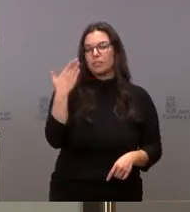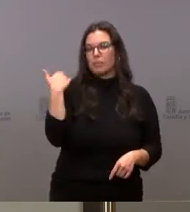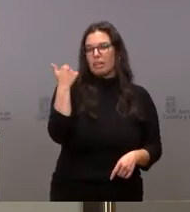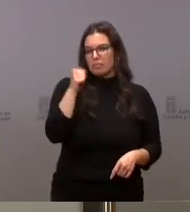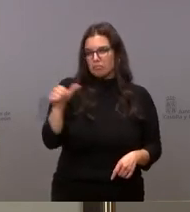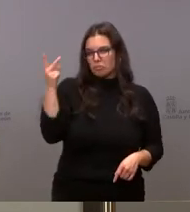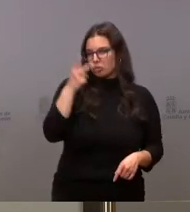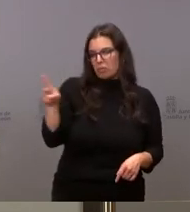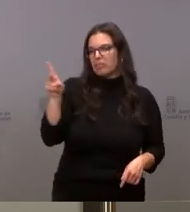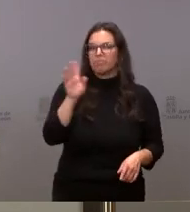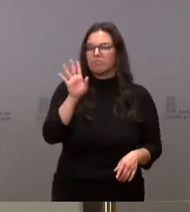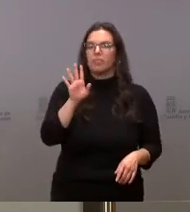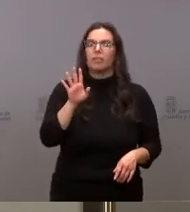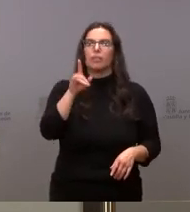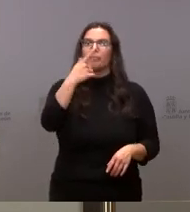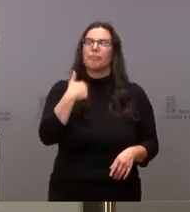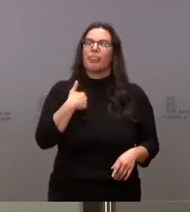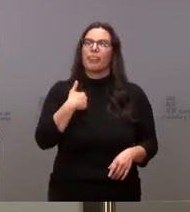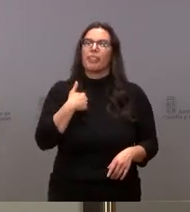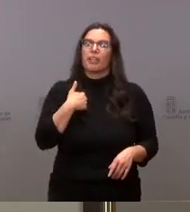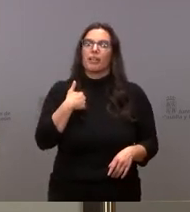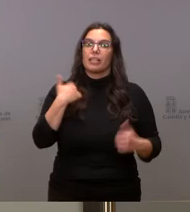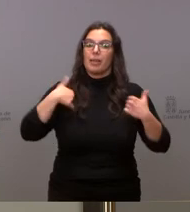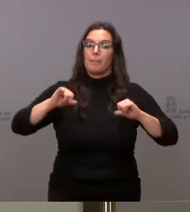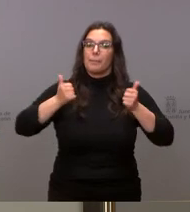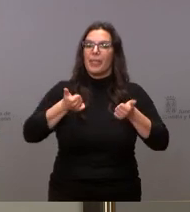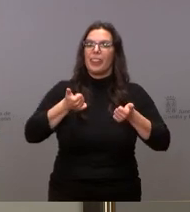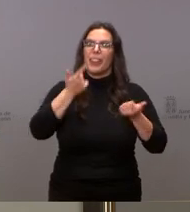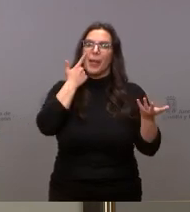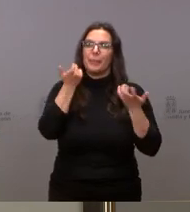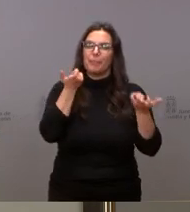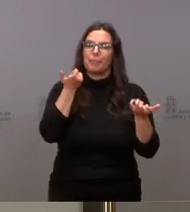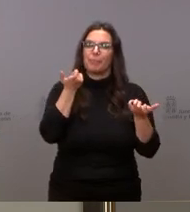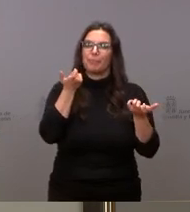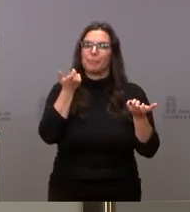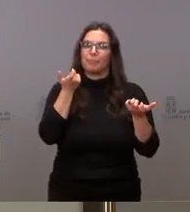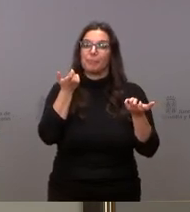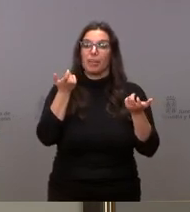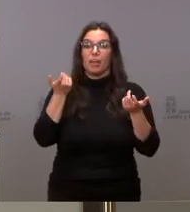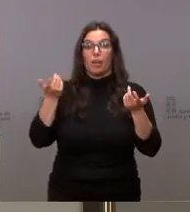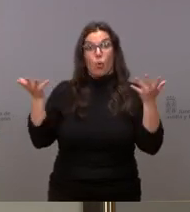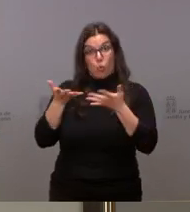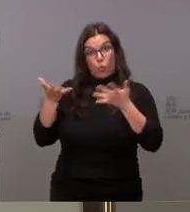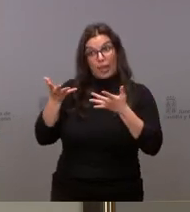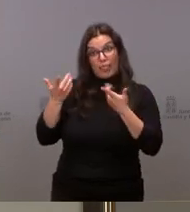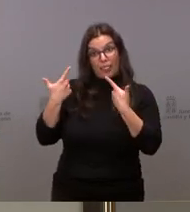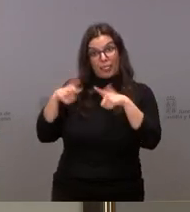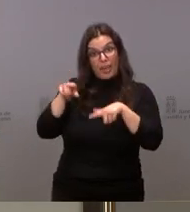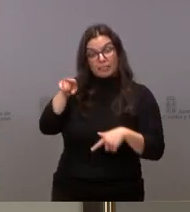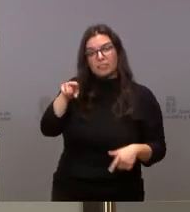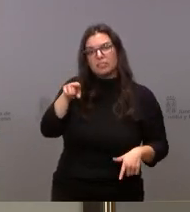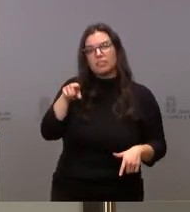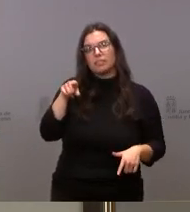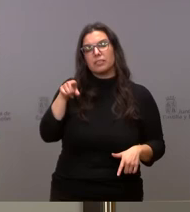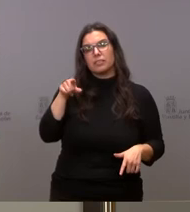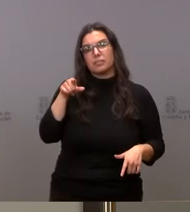no se dijo que ya se empezaba a notar que en urgencias incluso llegó a decir que